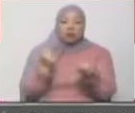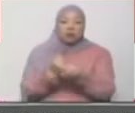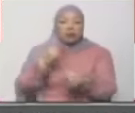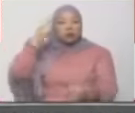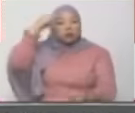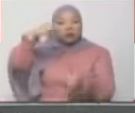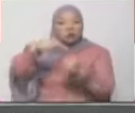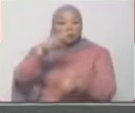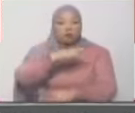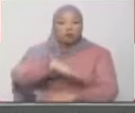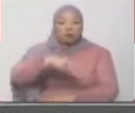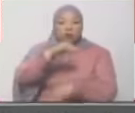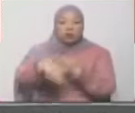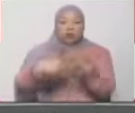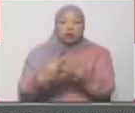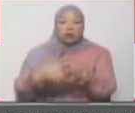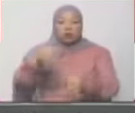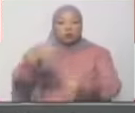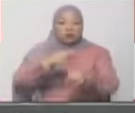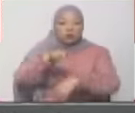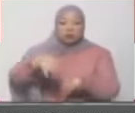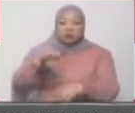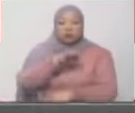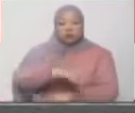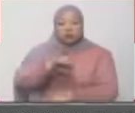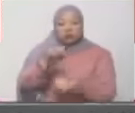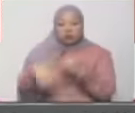metas, construir una nueva sociedad,